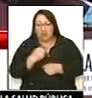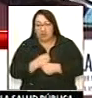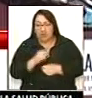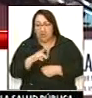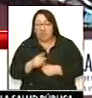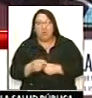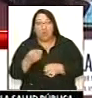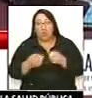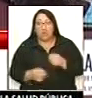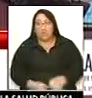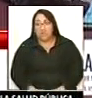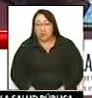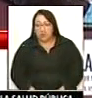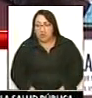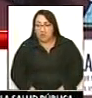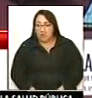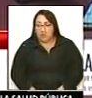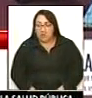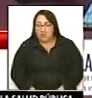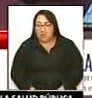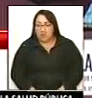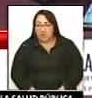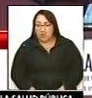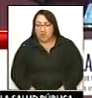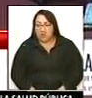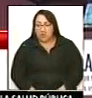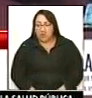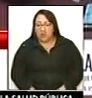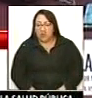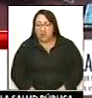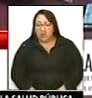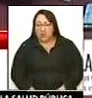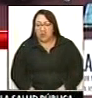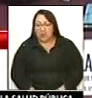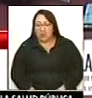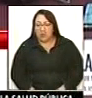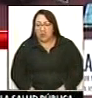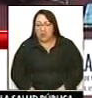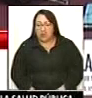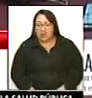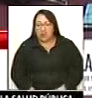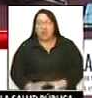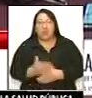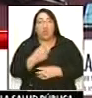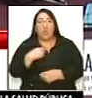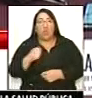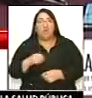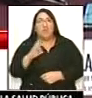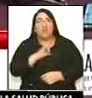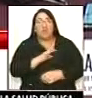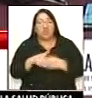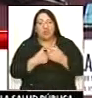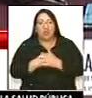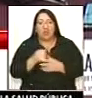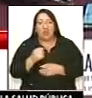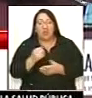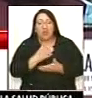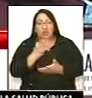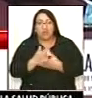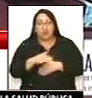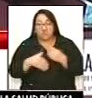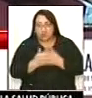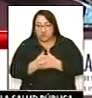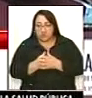3,000 jueces, yo entendí que habían 9,000, porque son como, y fiscales son como 9,000 entre jueces y fiscales de segunda o tercera. La cuestión es que todos